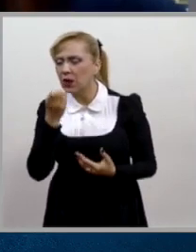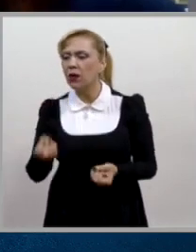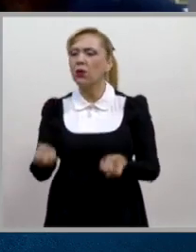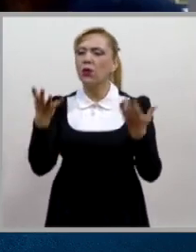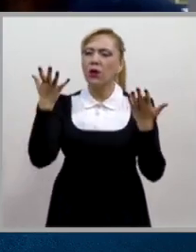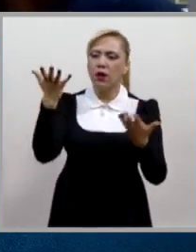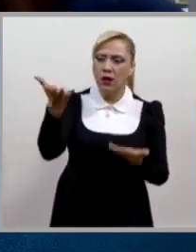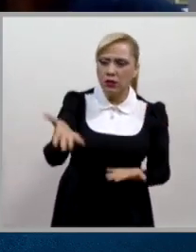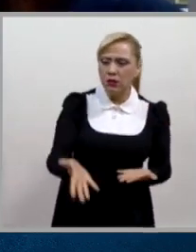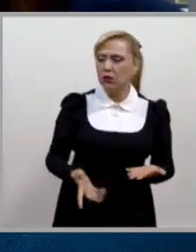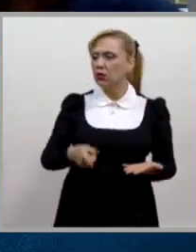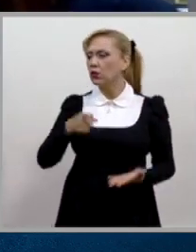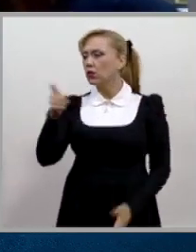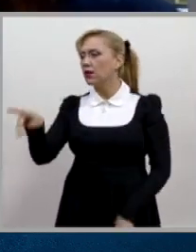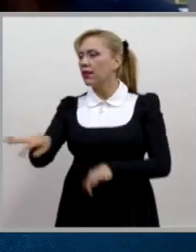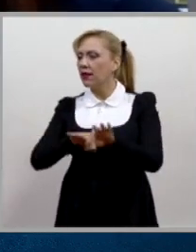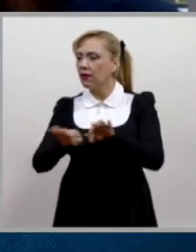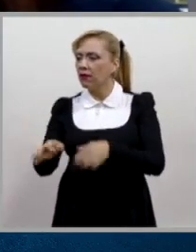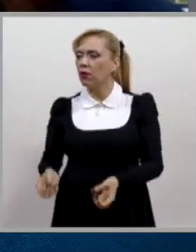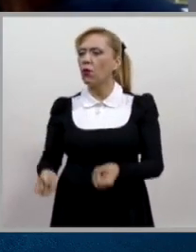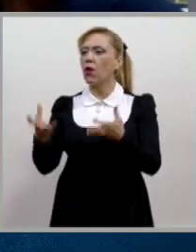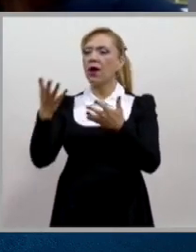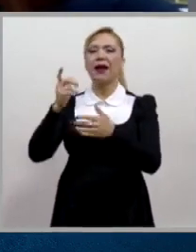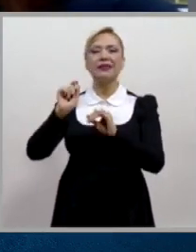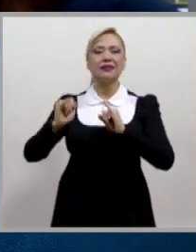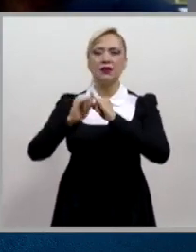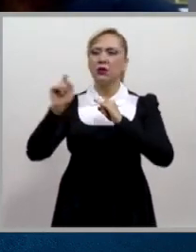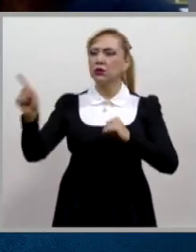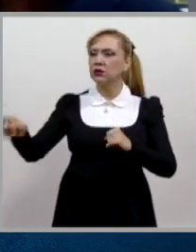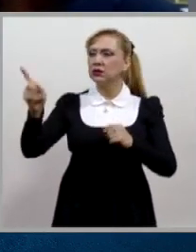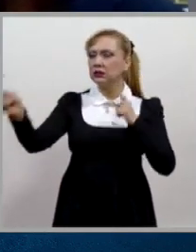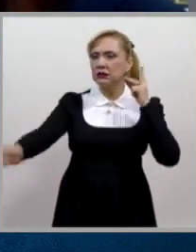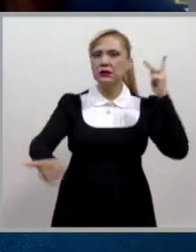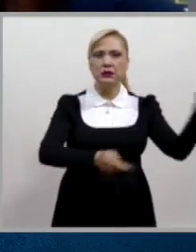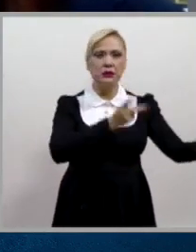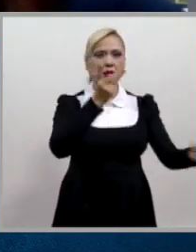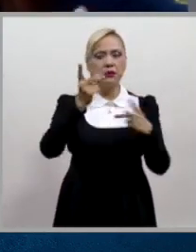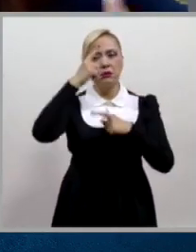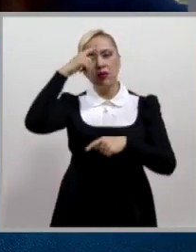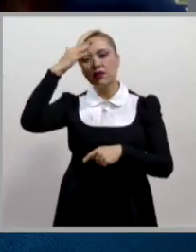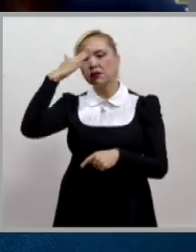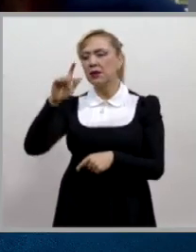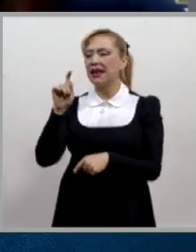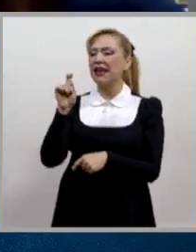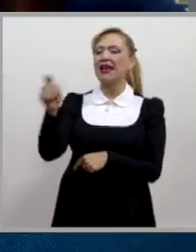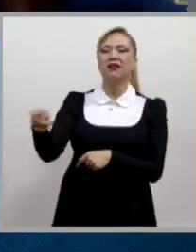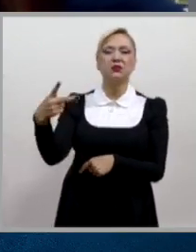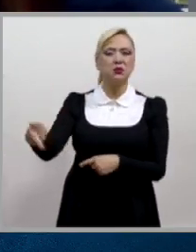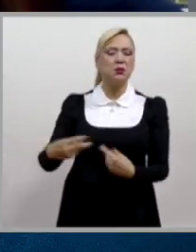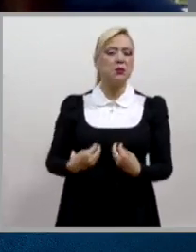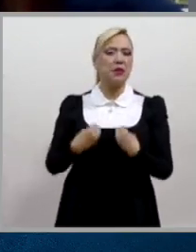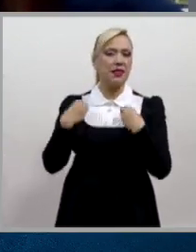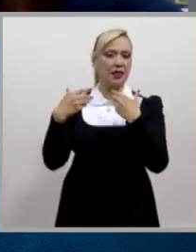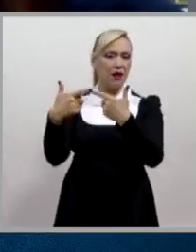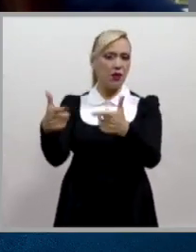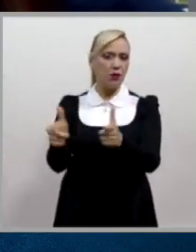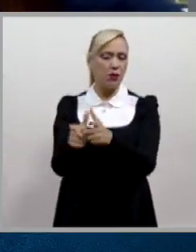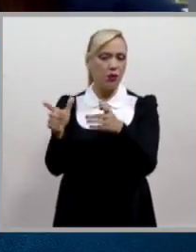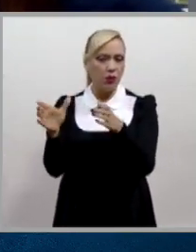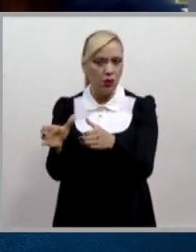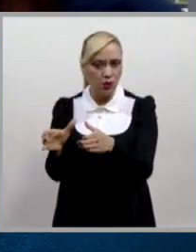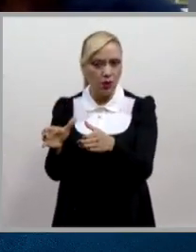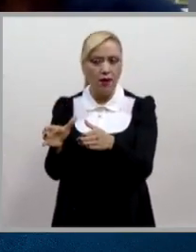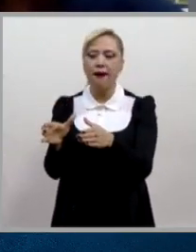para contextualizar cómo son las afectaciones que viven estos sectores y a partir de eso dar una